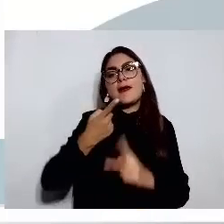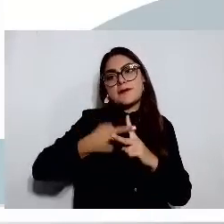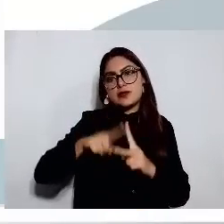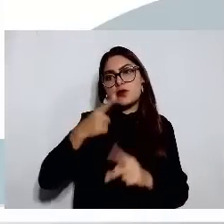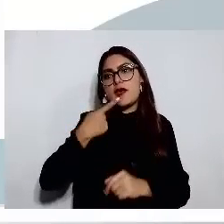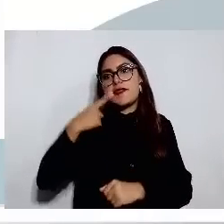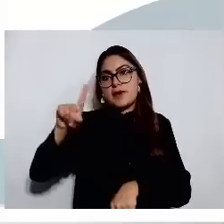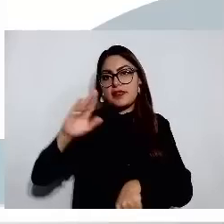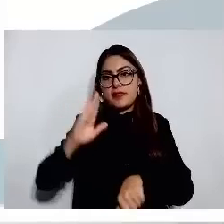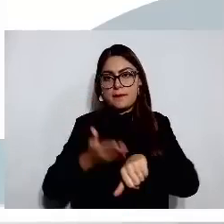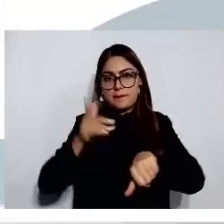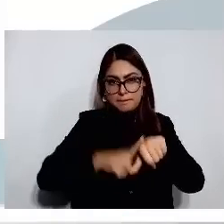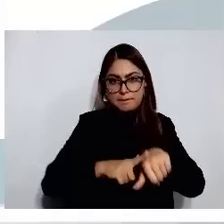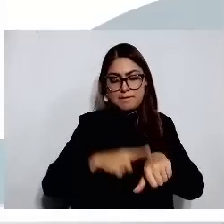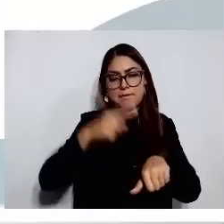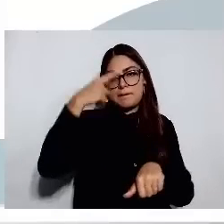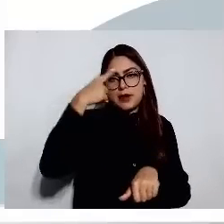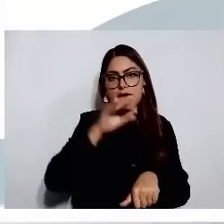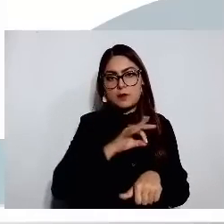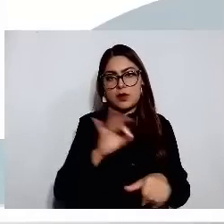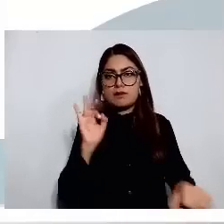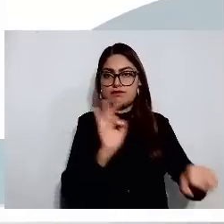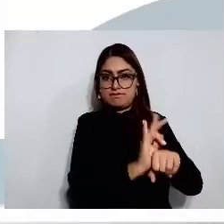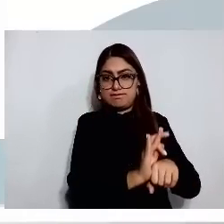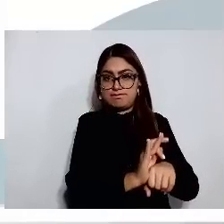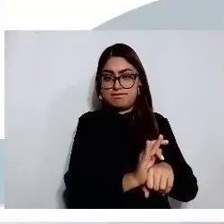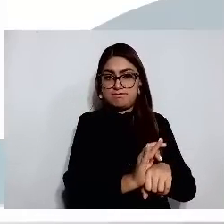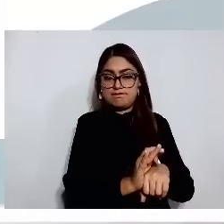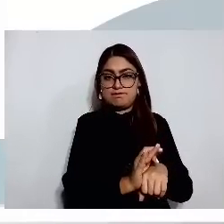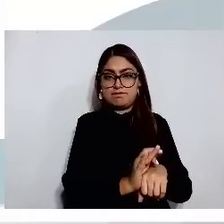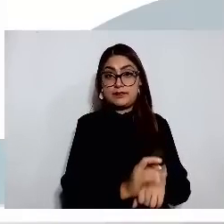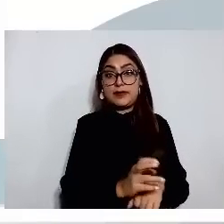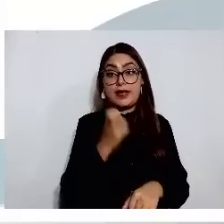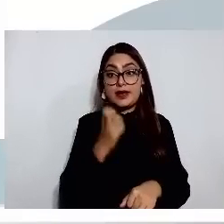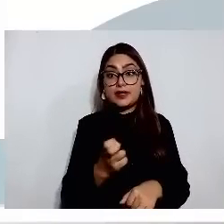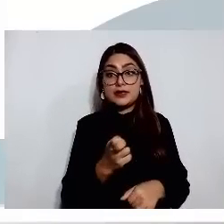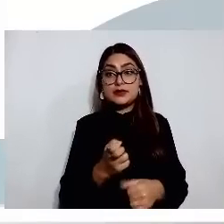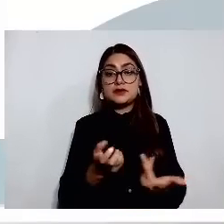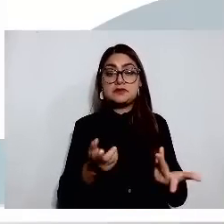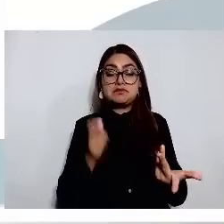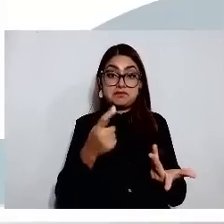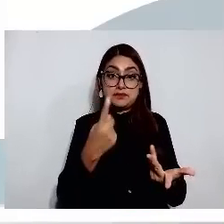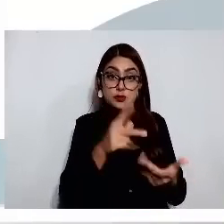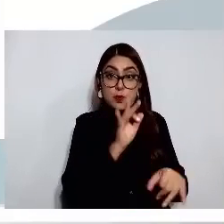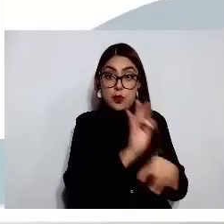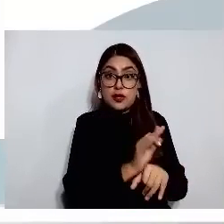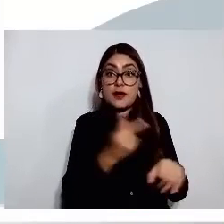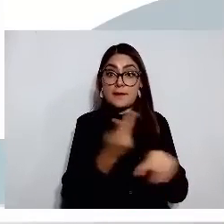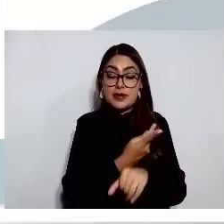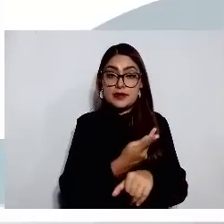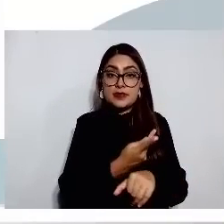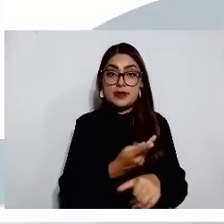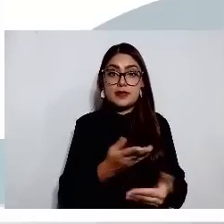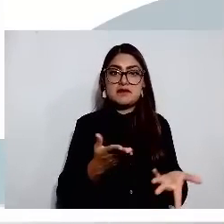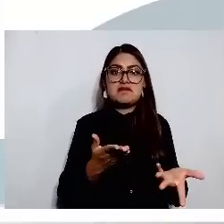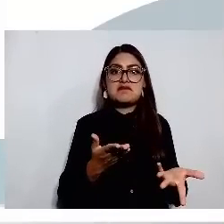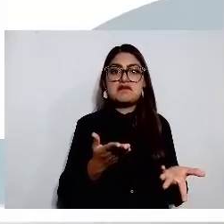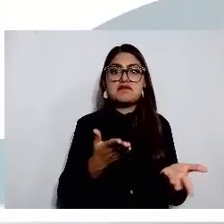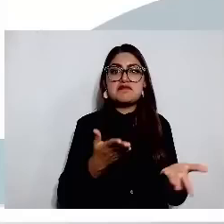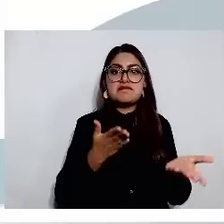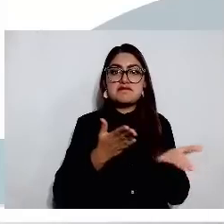para que sean protegidas, haciendo así de la protección algo accesorio y no